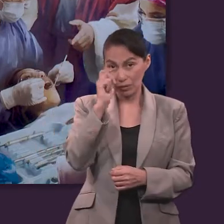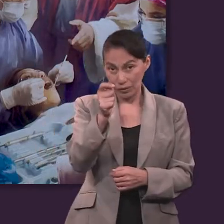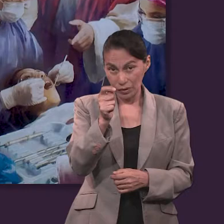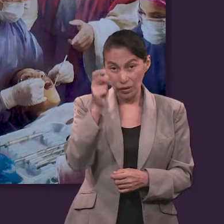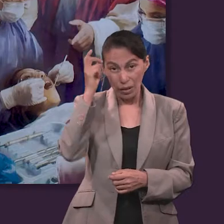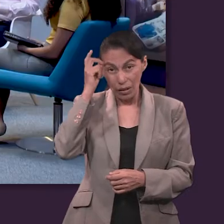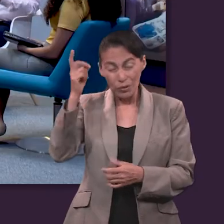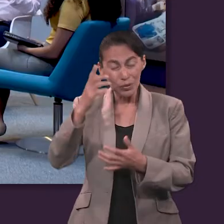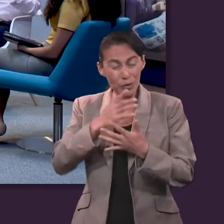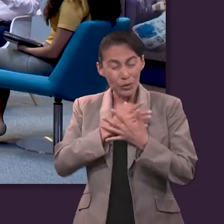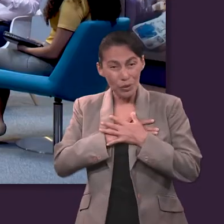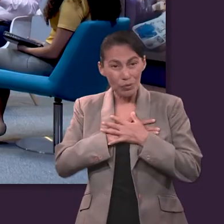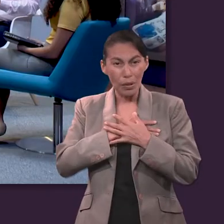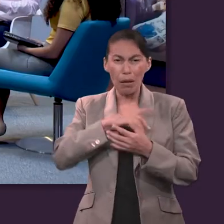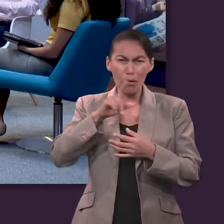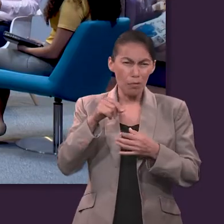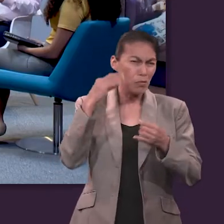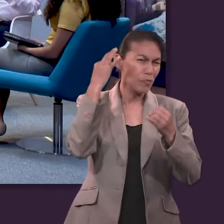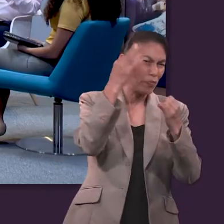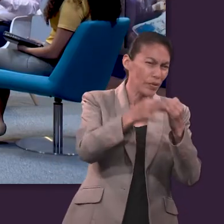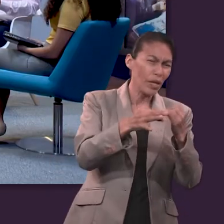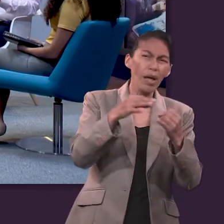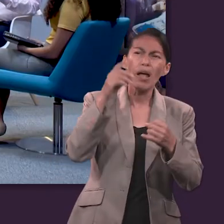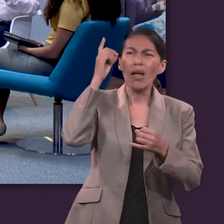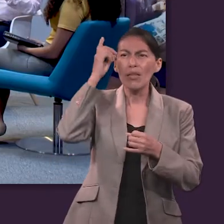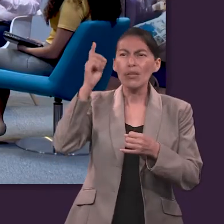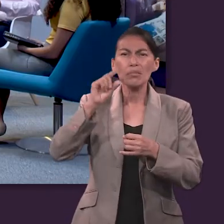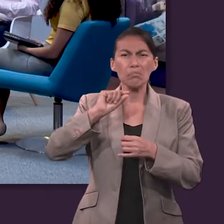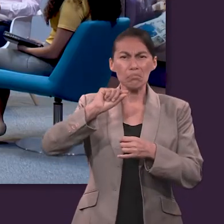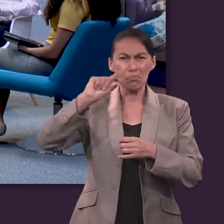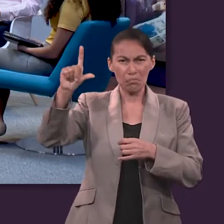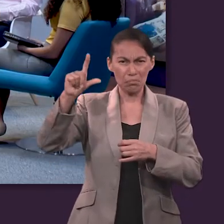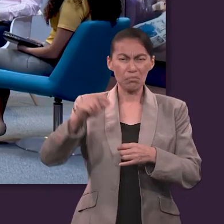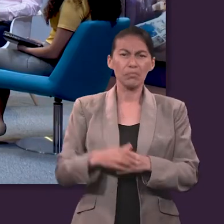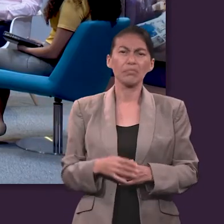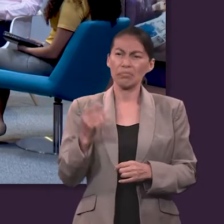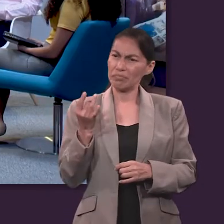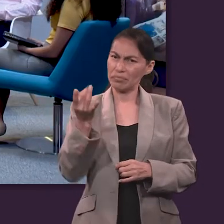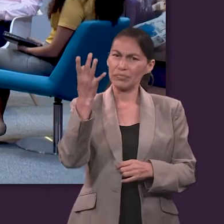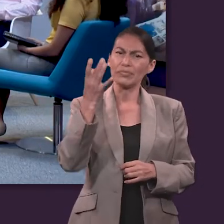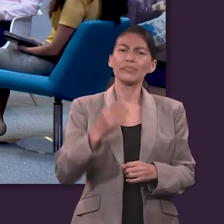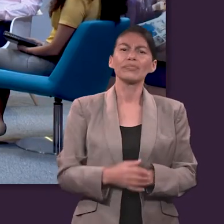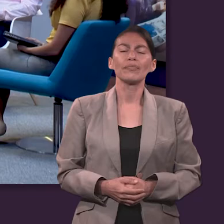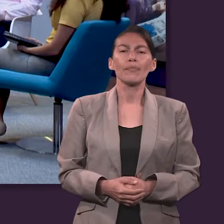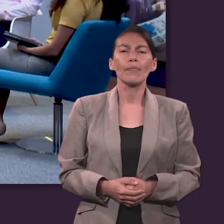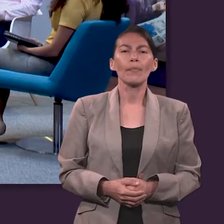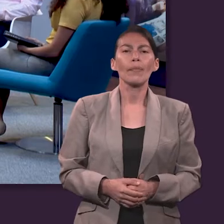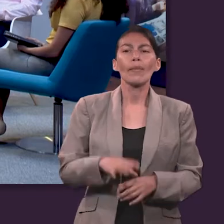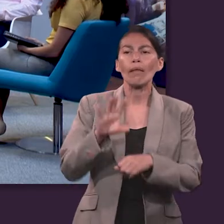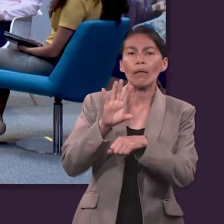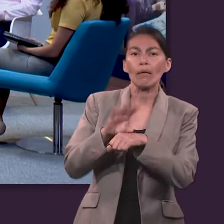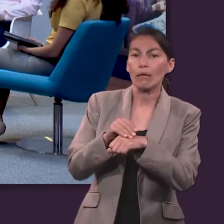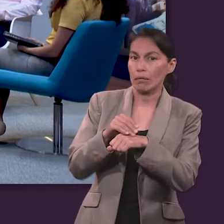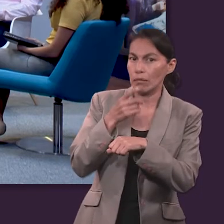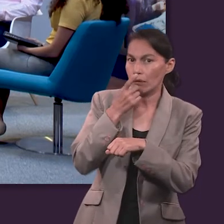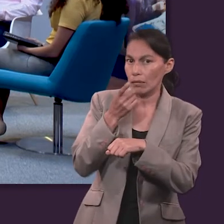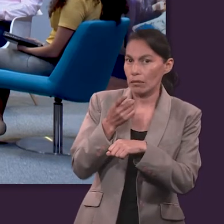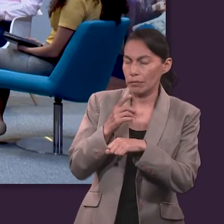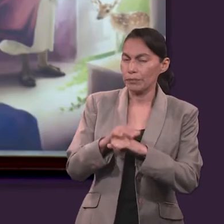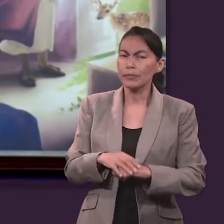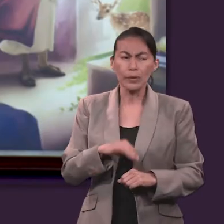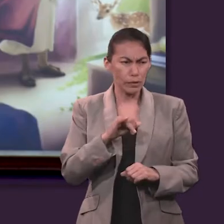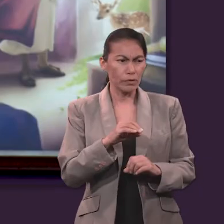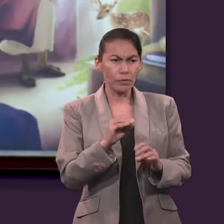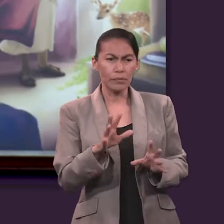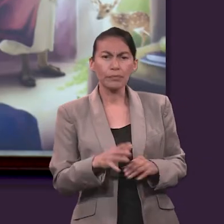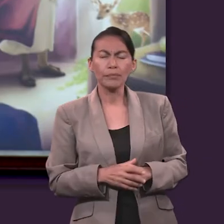hacia nosotros, que al final Dios vencerá. Si me permite el comentario, me parece